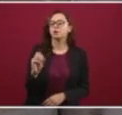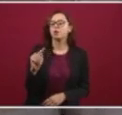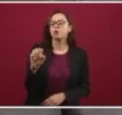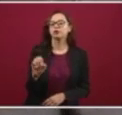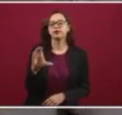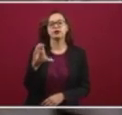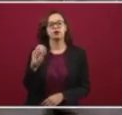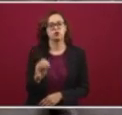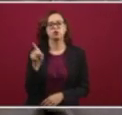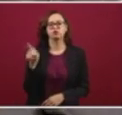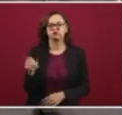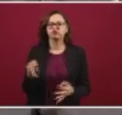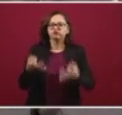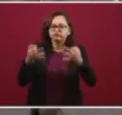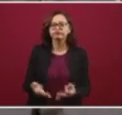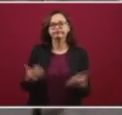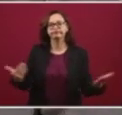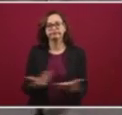que